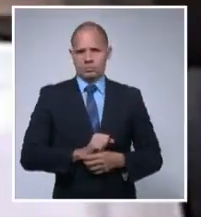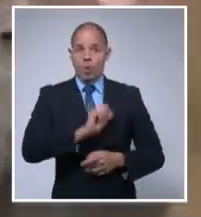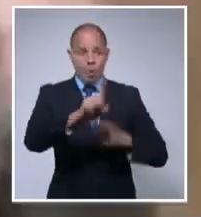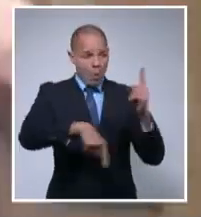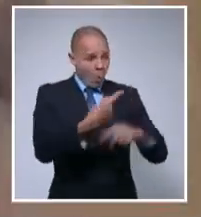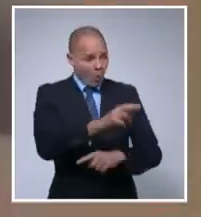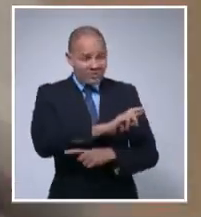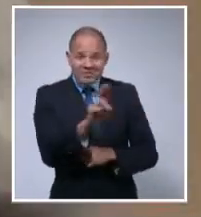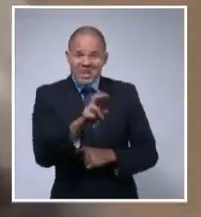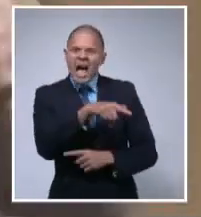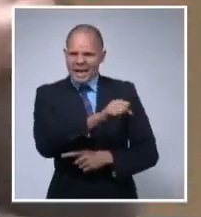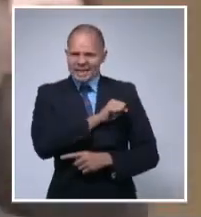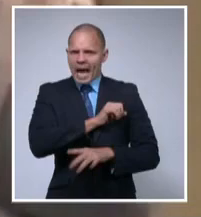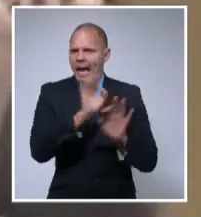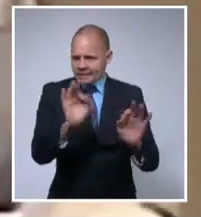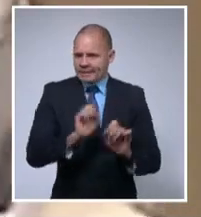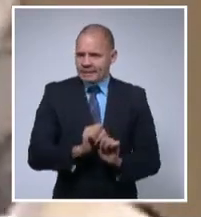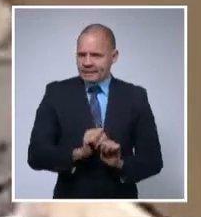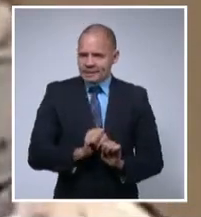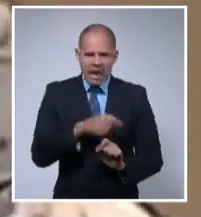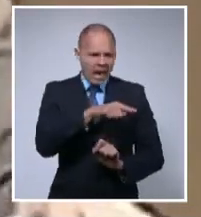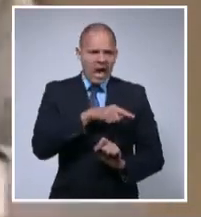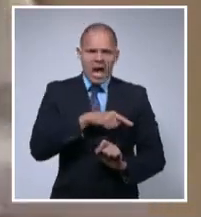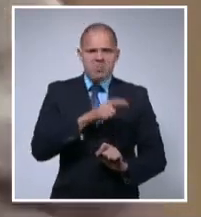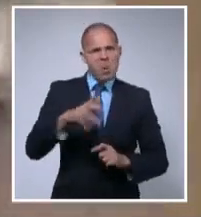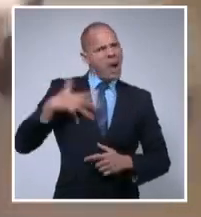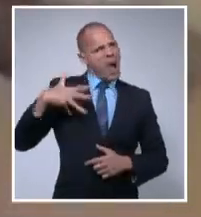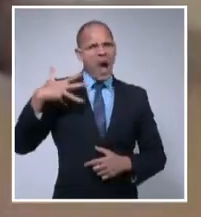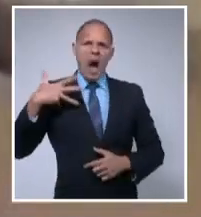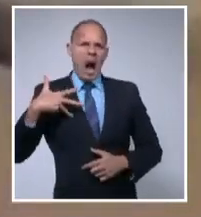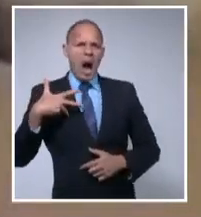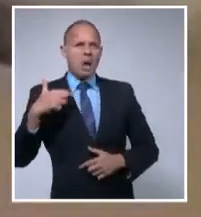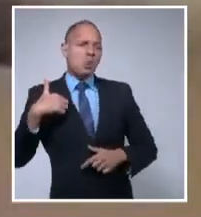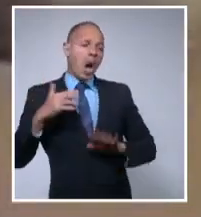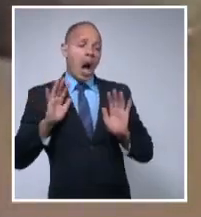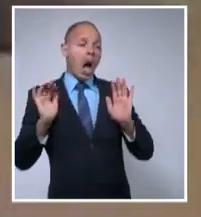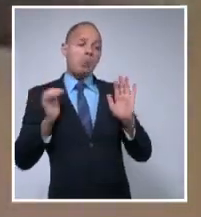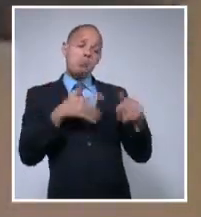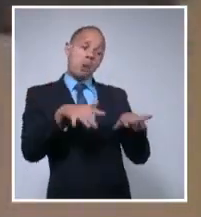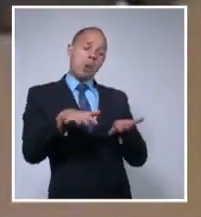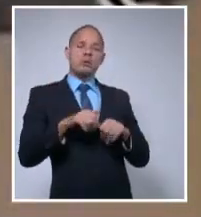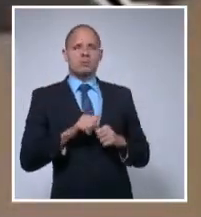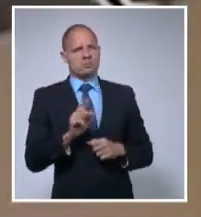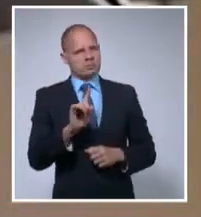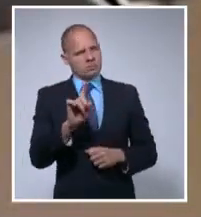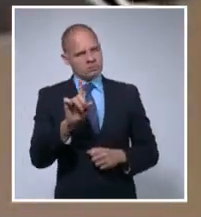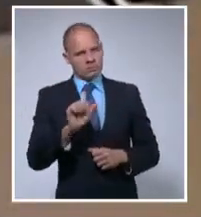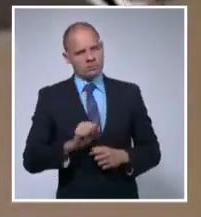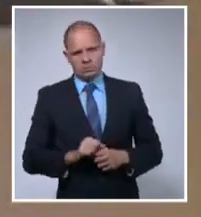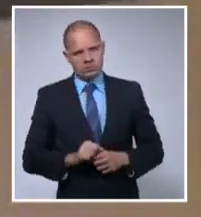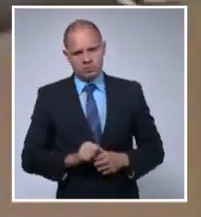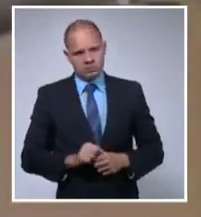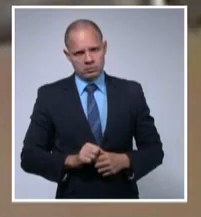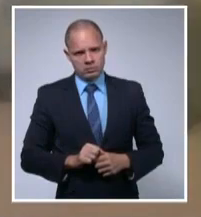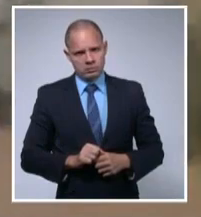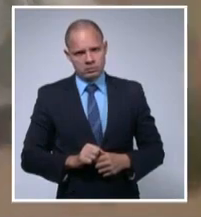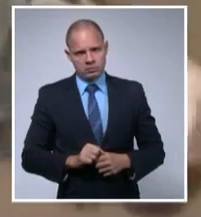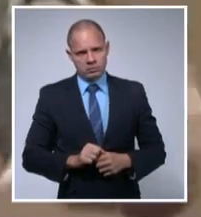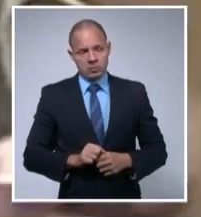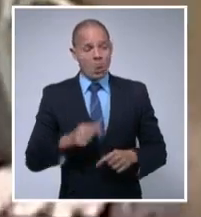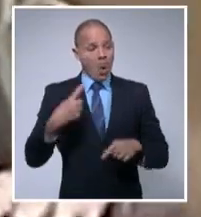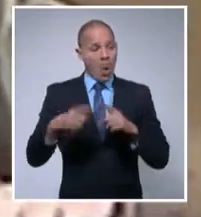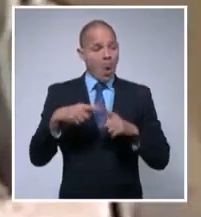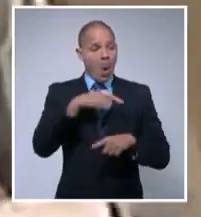conspirar abiertamente, se pueda traicionar abiertamente a la patria, se le pueda hacer el juego a los